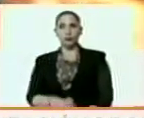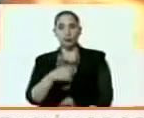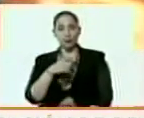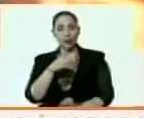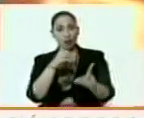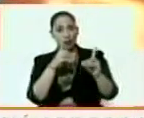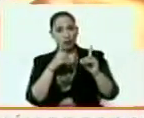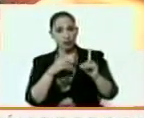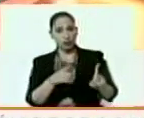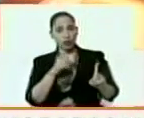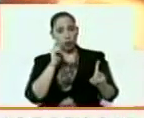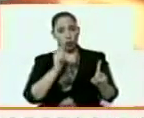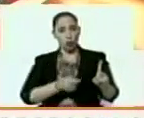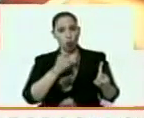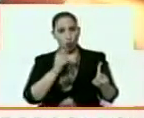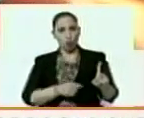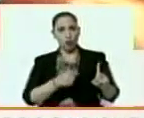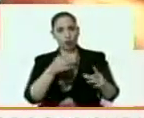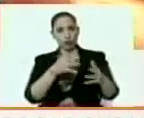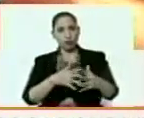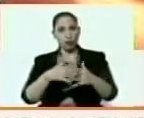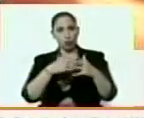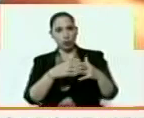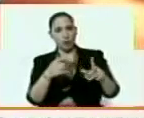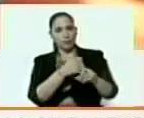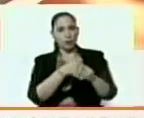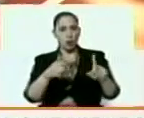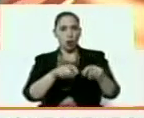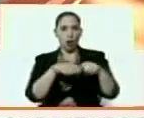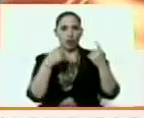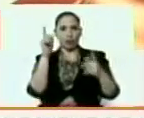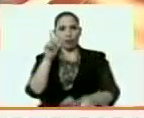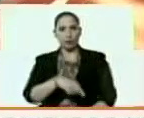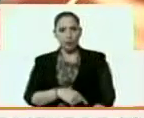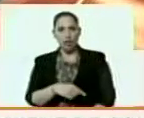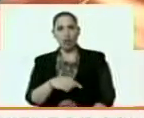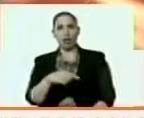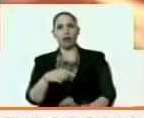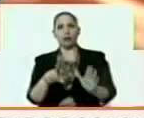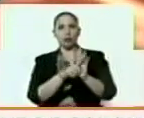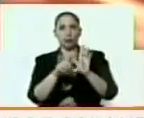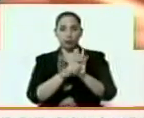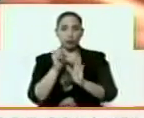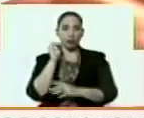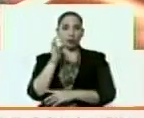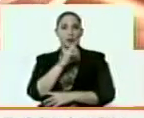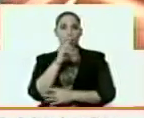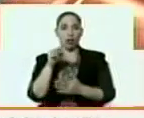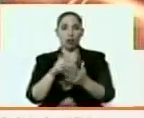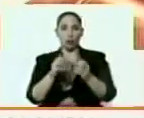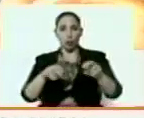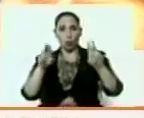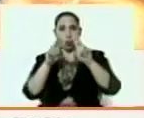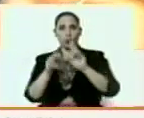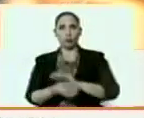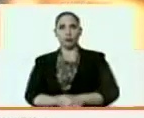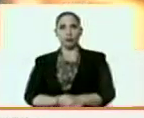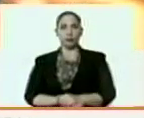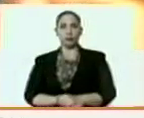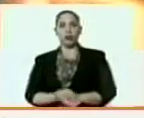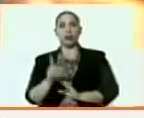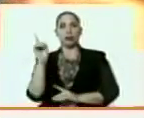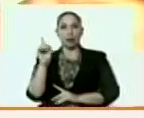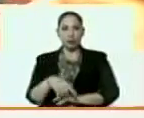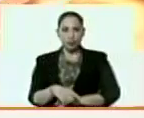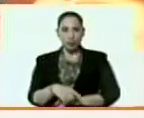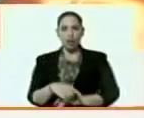decisiones de estos cortes de Estados Unidos violentan también resoluciones de la Asamblea General de las Naciones Unidas, violentan resoluciones